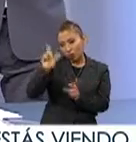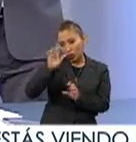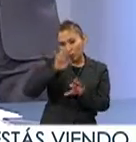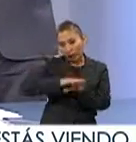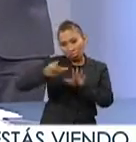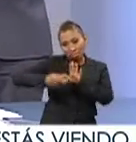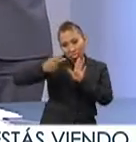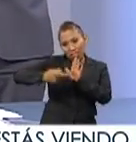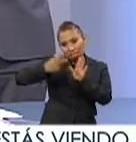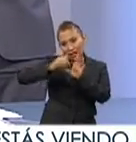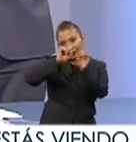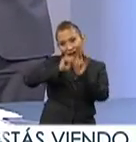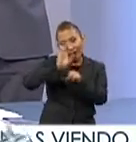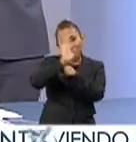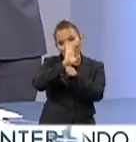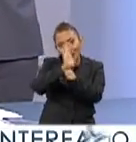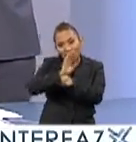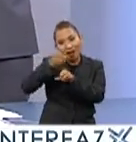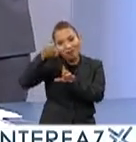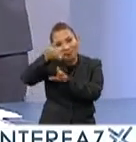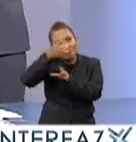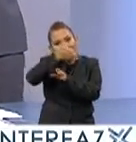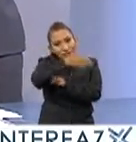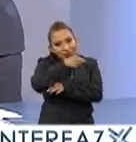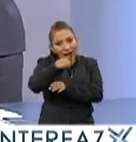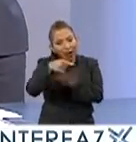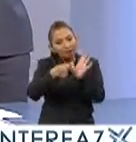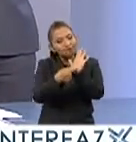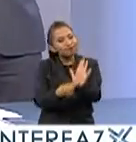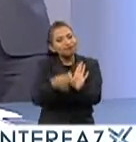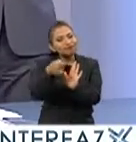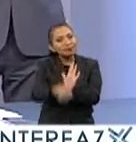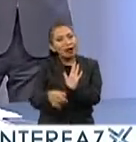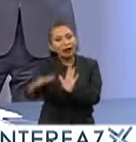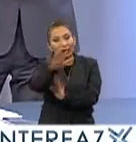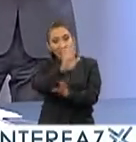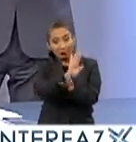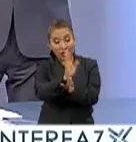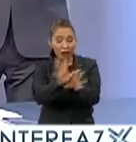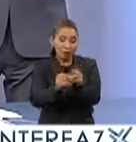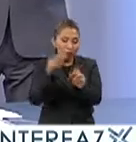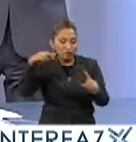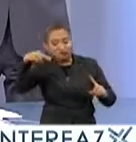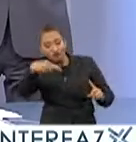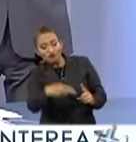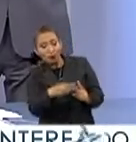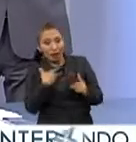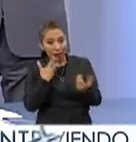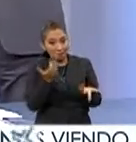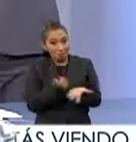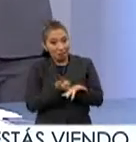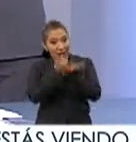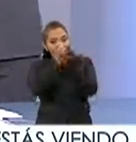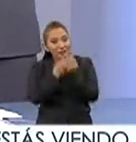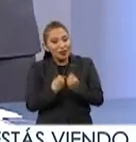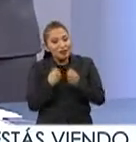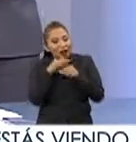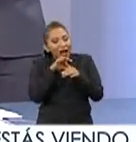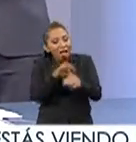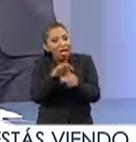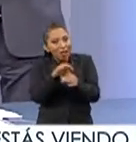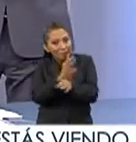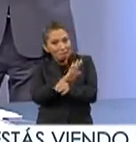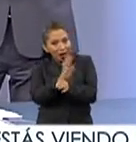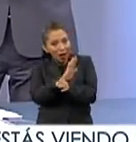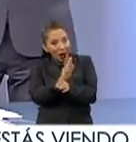más frecuente en las salas de cine y en las alternativas, ofrecen precisamente al séptimo arte una perspectiva que permite vivir los